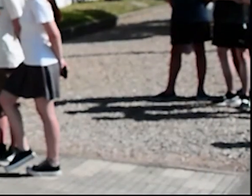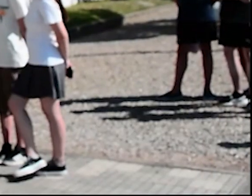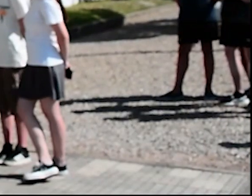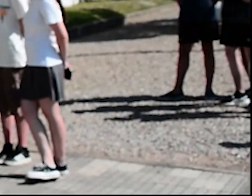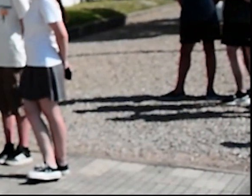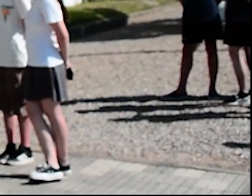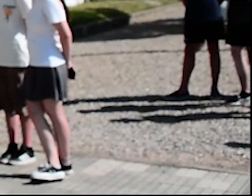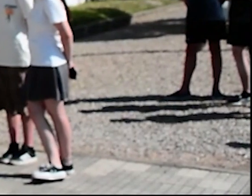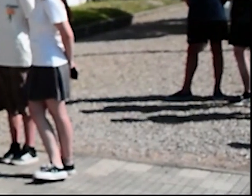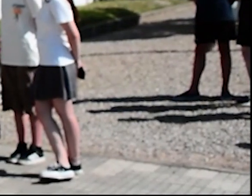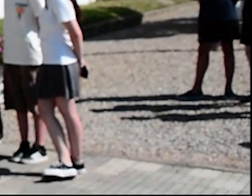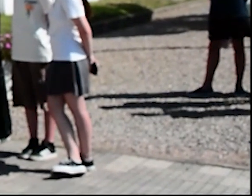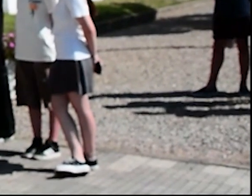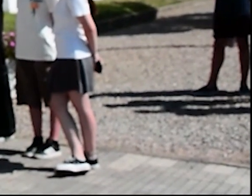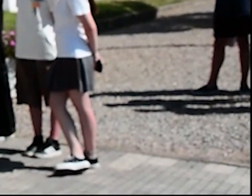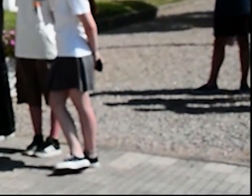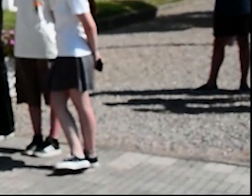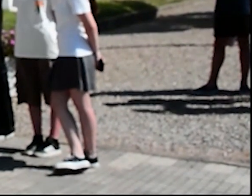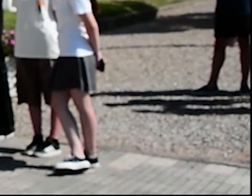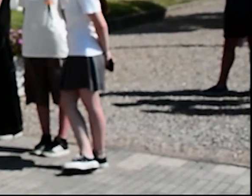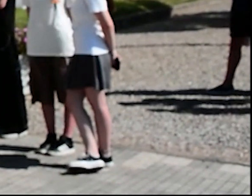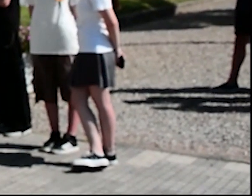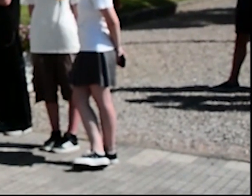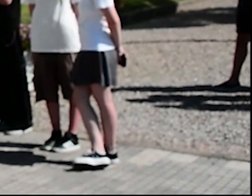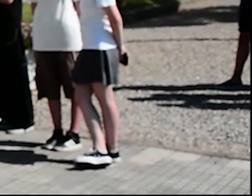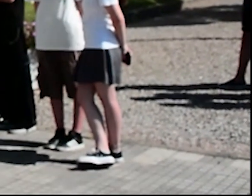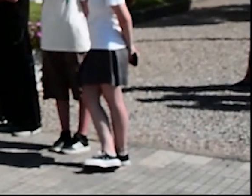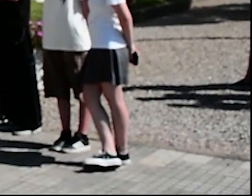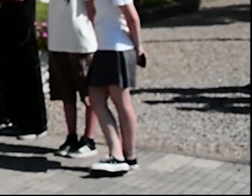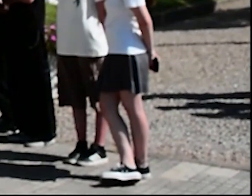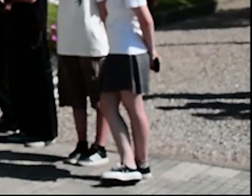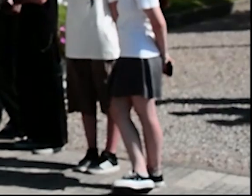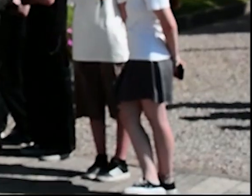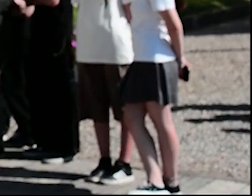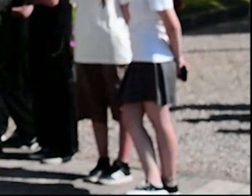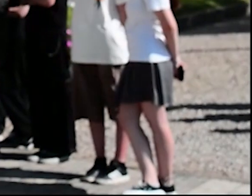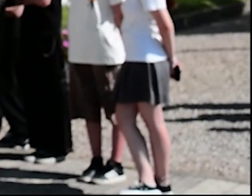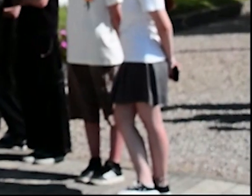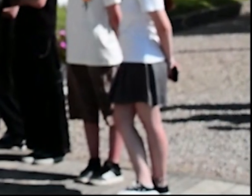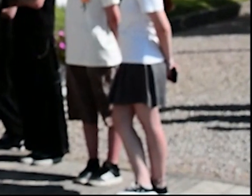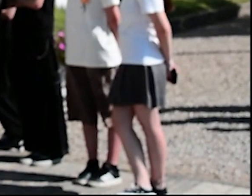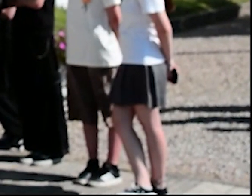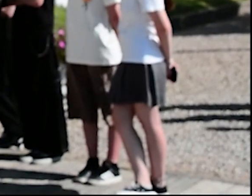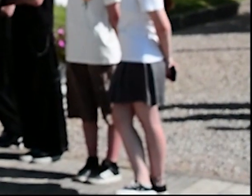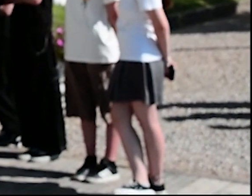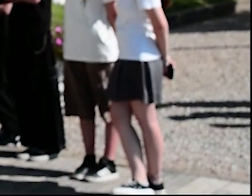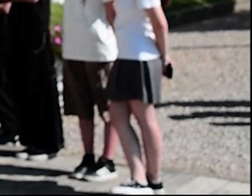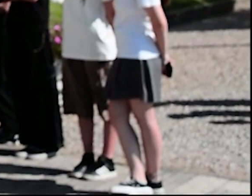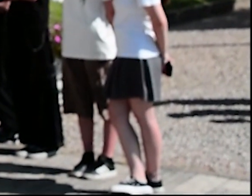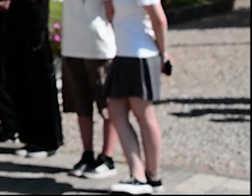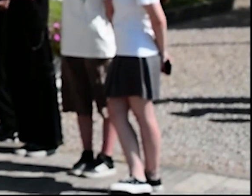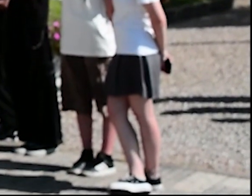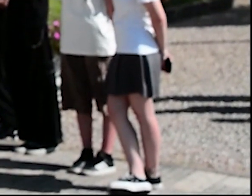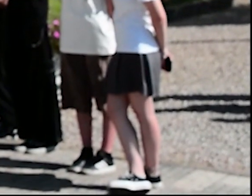The Central Cemetery of Minas, Lavagina, was built in the year 1842. It was a solution to the old cemetery next to